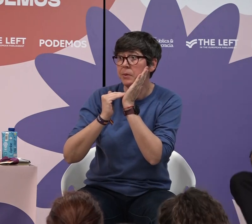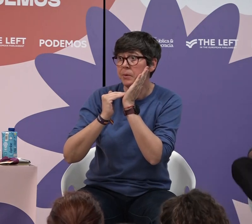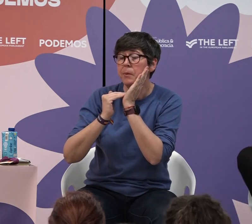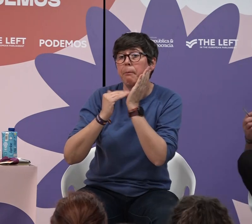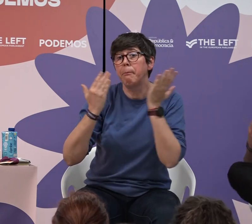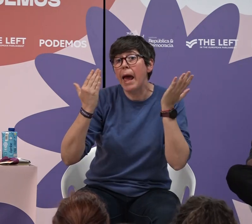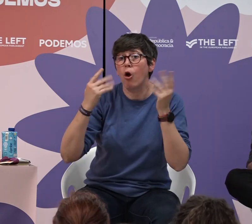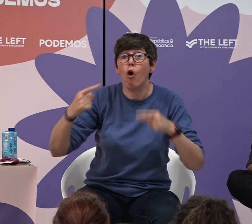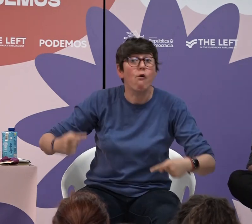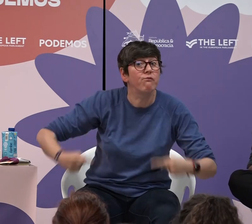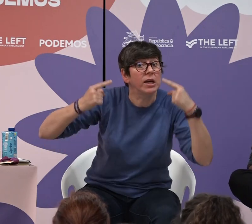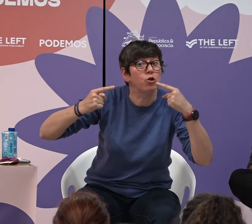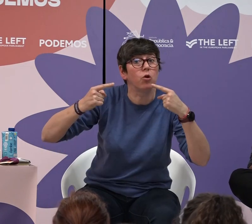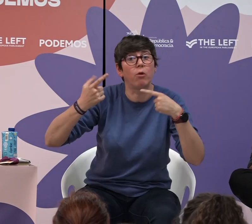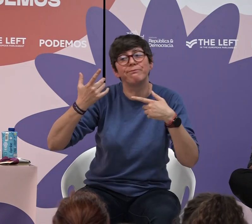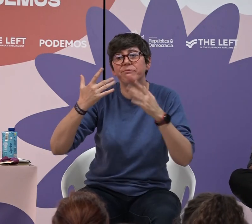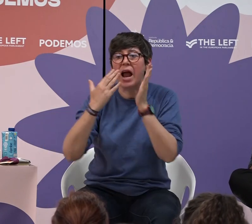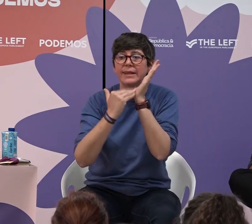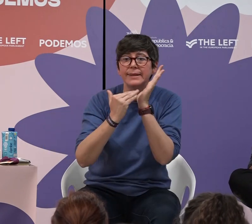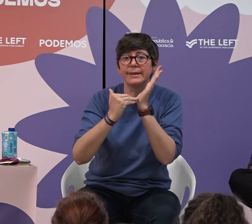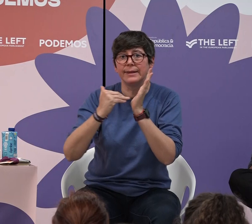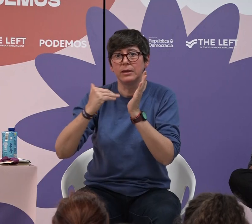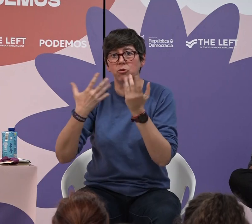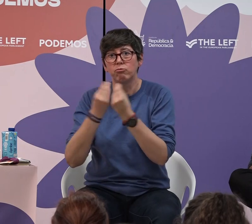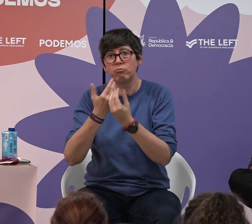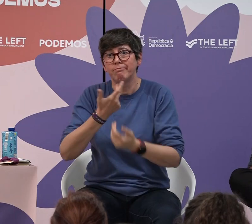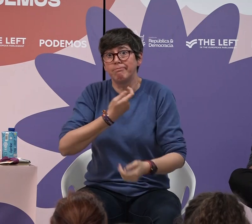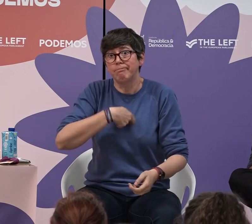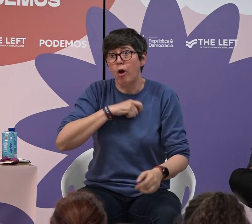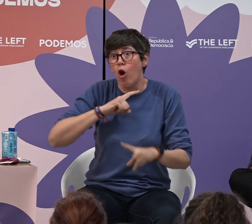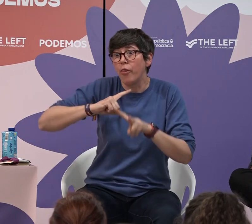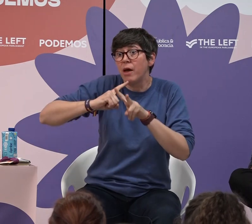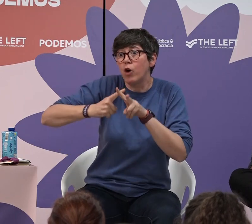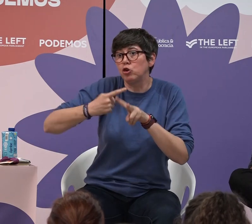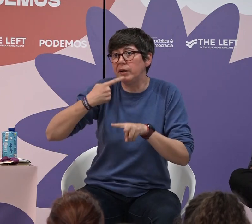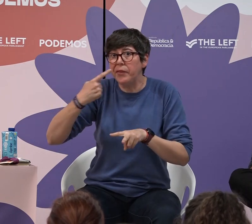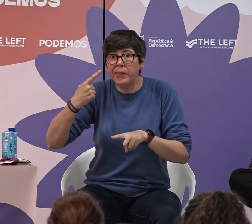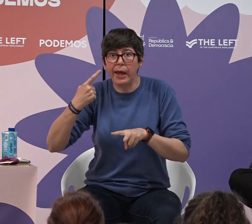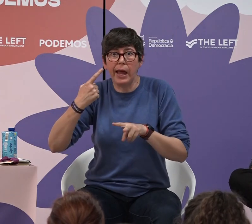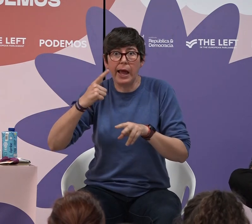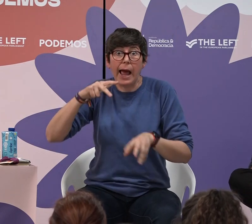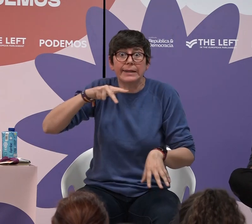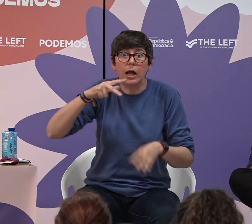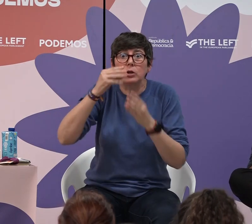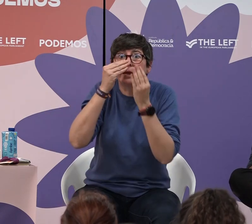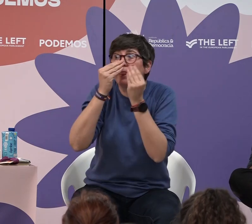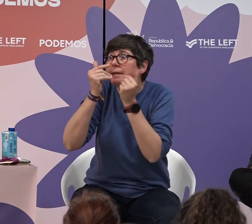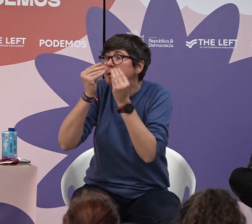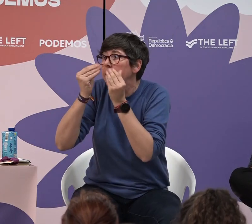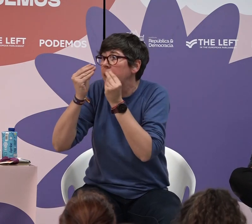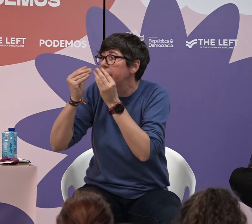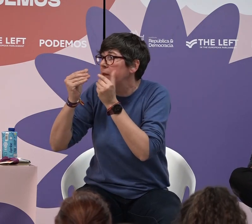de autonomía valenciano Pero hay un conflicto entre el valenciano y los que